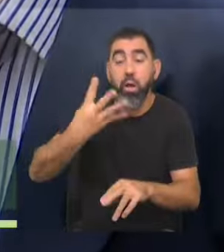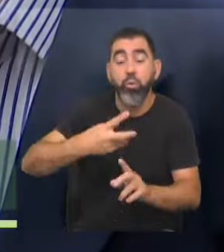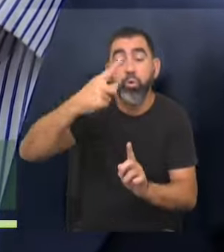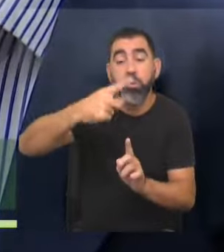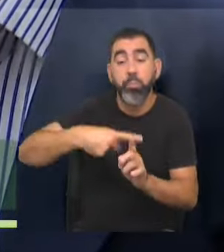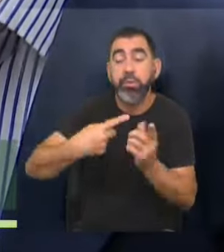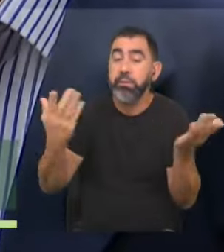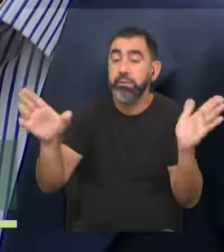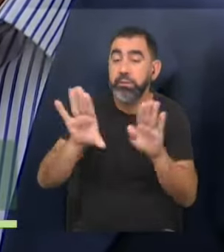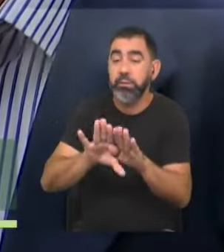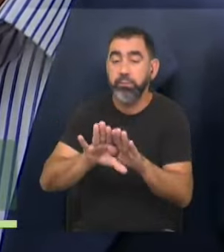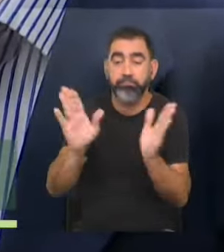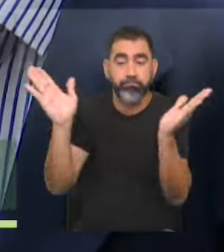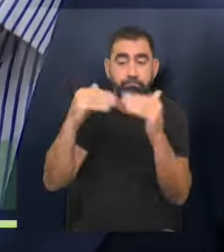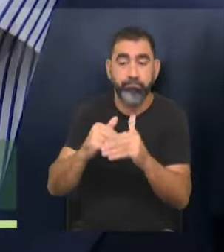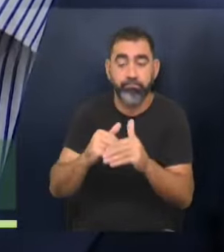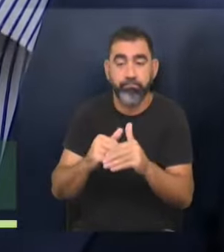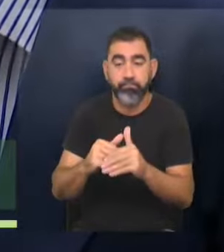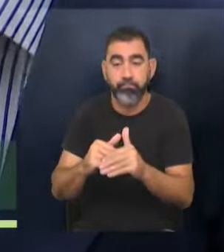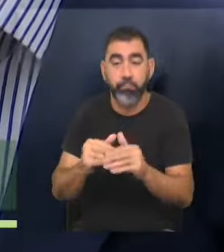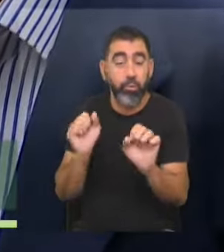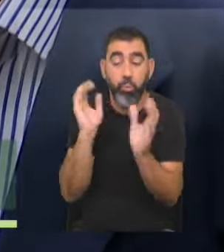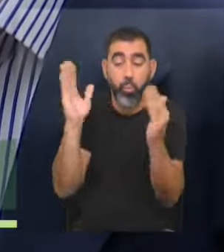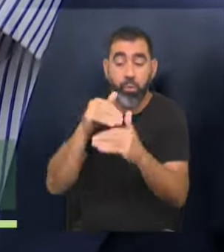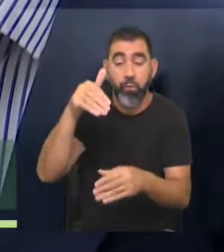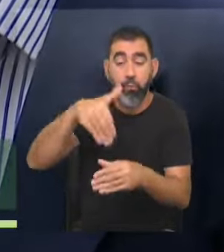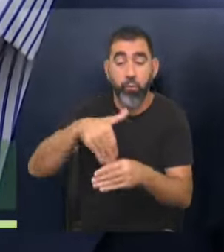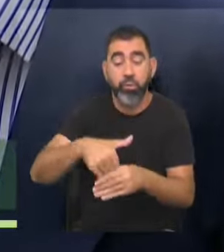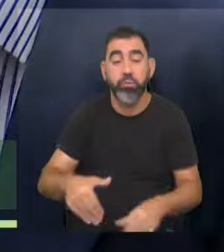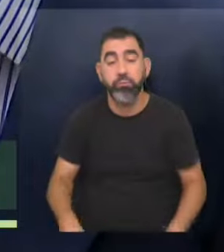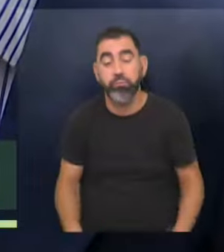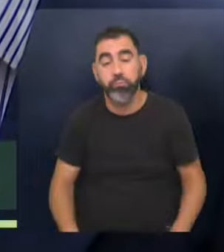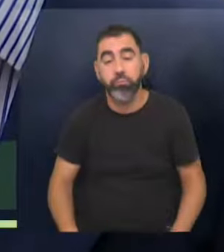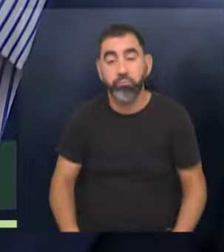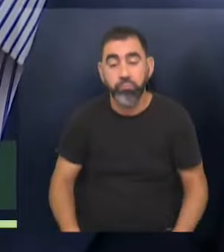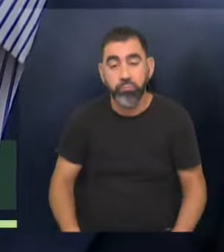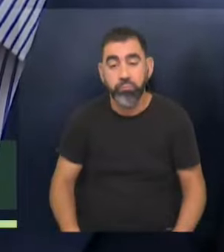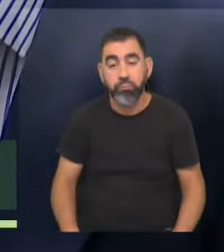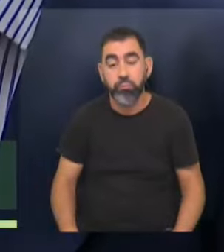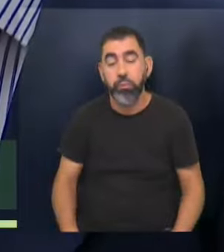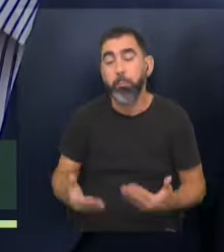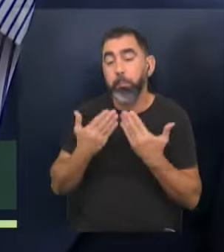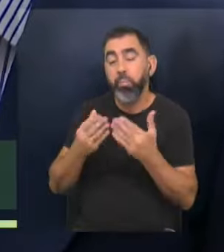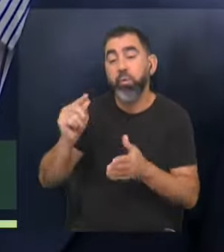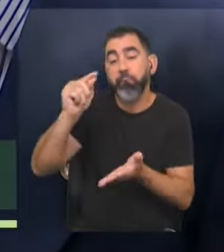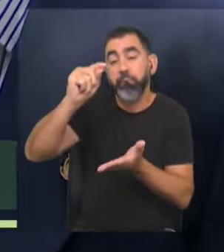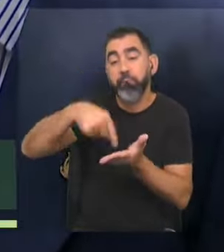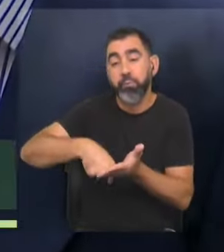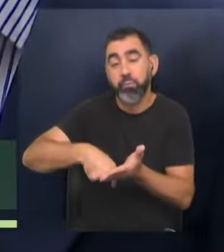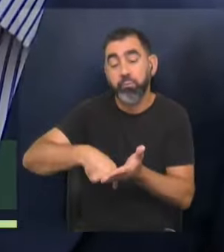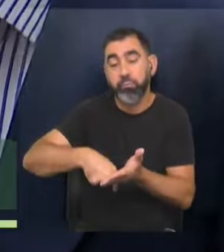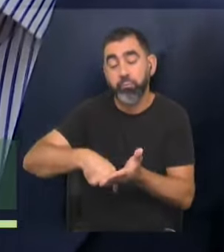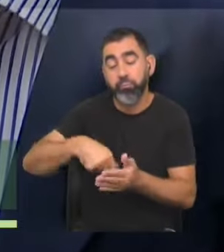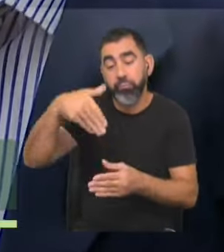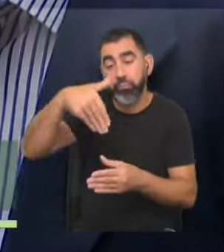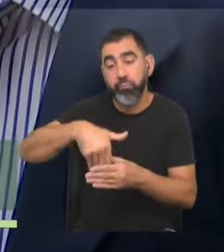y no se va a poder hacer el trámite y por consiguiente se van a quedar sin votar José aprovecha consultarte por las firmas para el plebiscito una vez